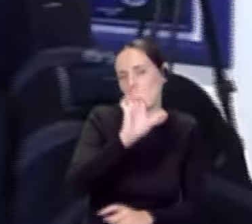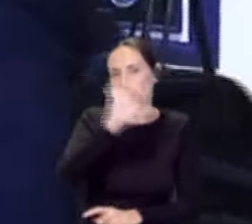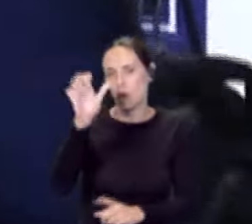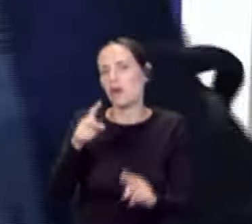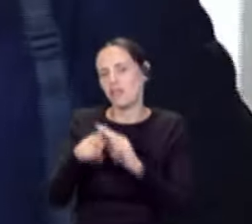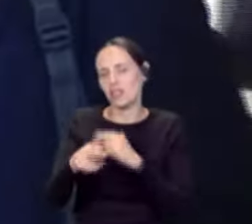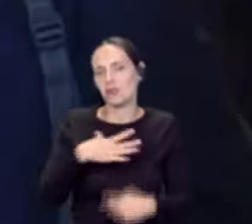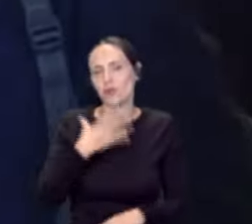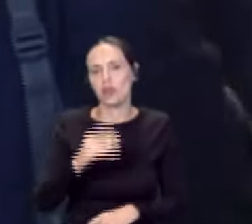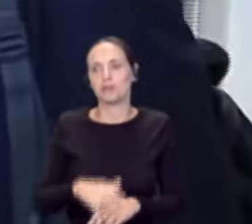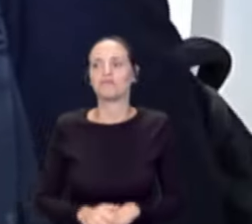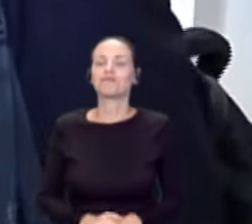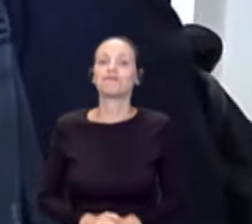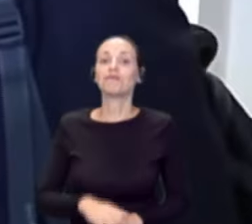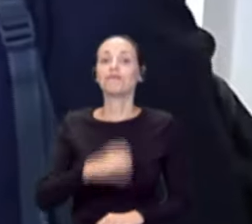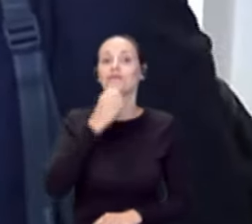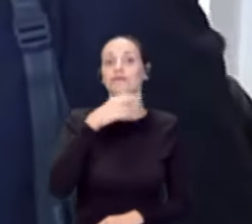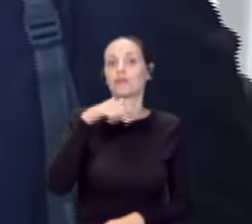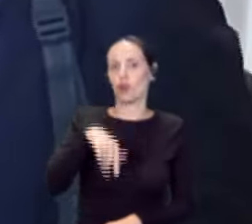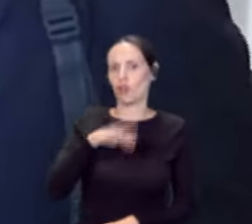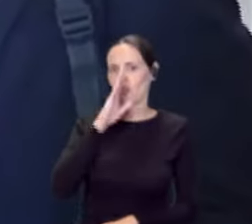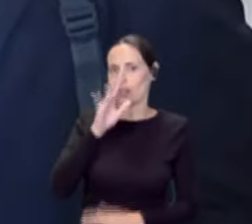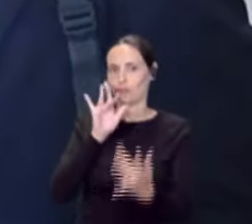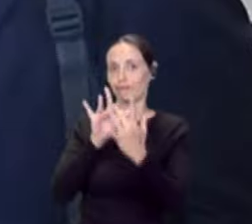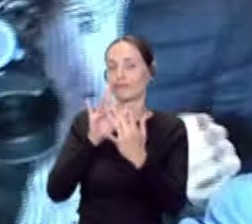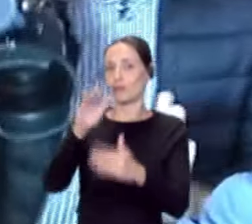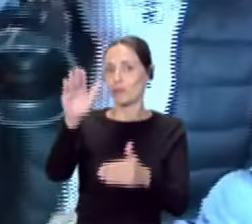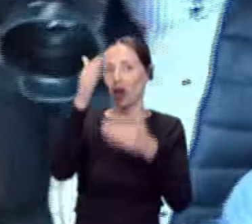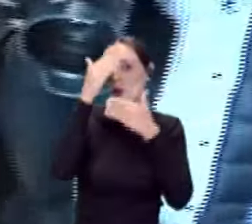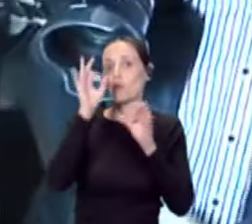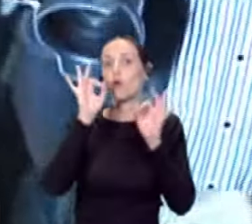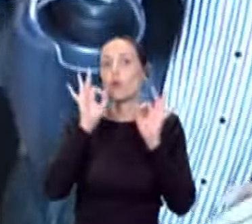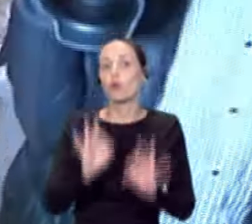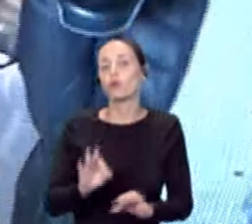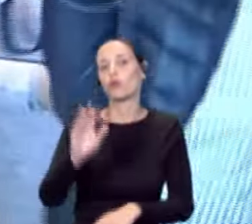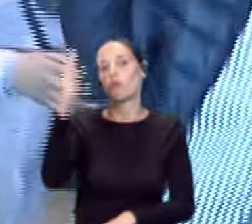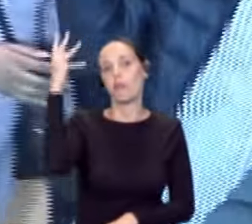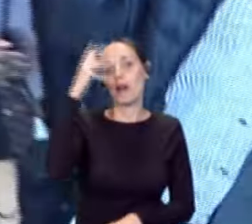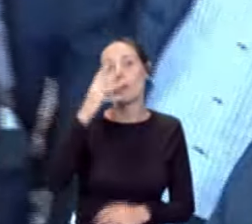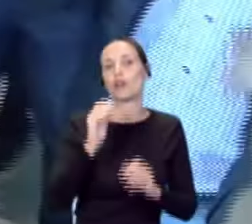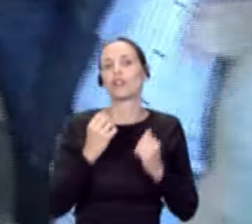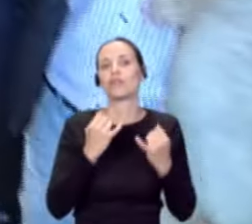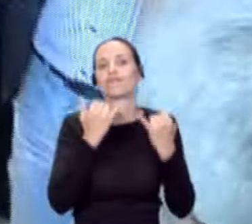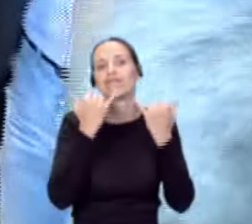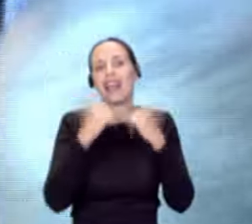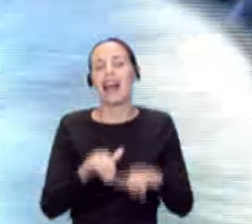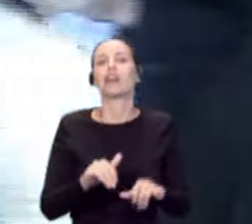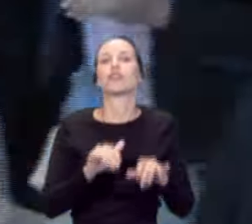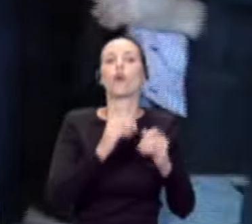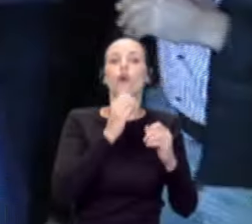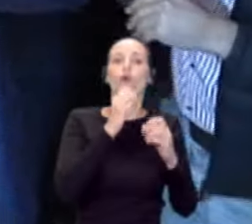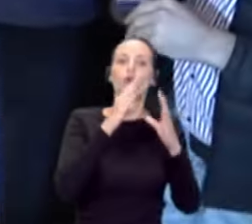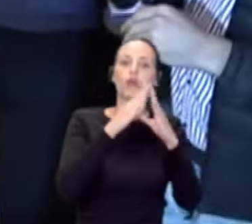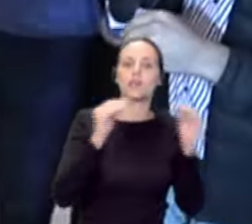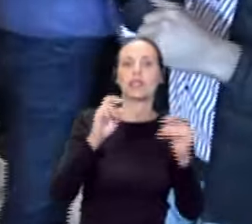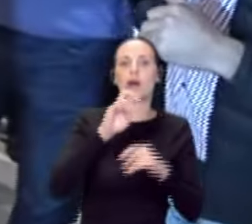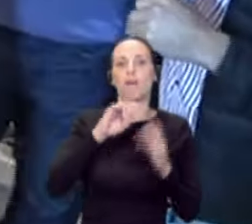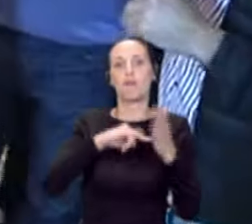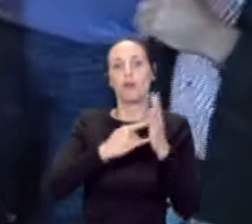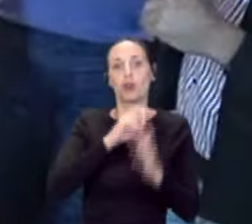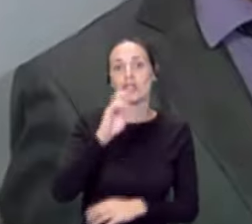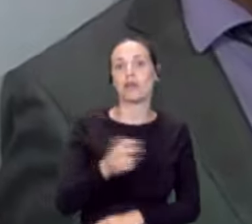Bueno, ya está Marruecos, iremos hoy en directo donde Clavijo interviene en un acto de la Universidad Politécnica Mohamed VI, acompañado por